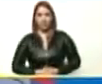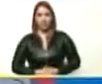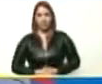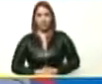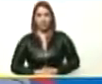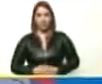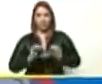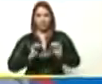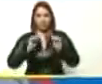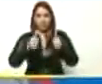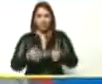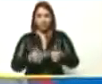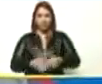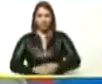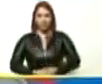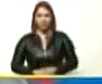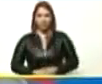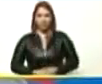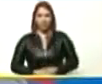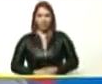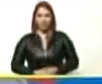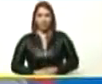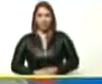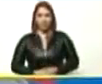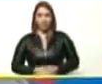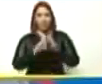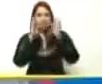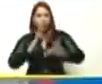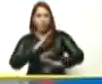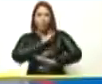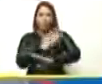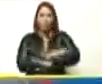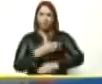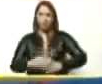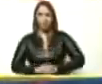arranque en forma y con fuerza